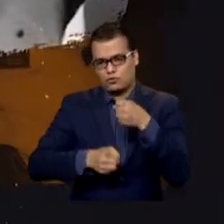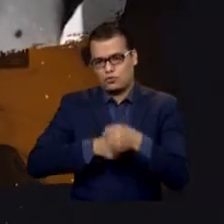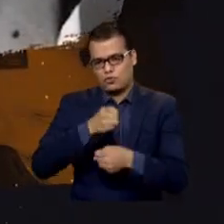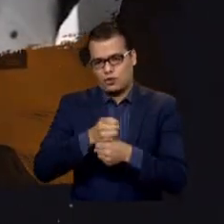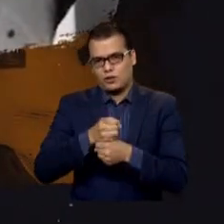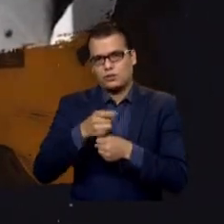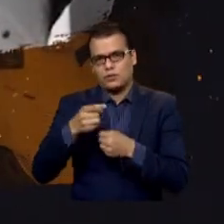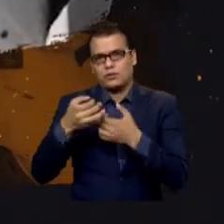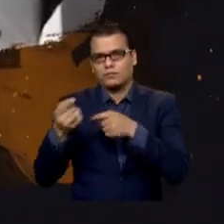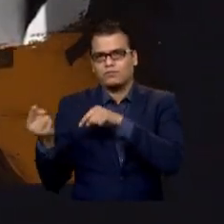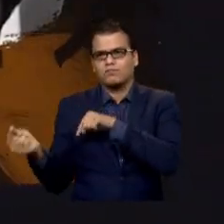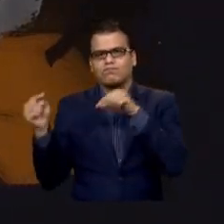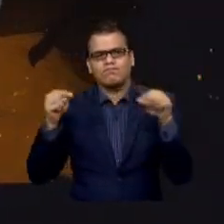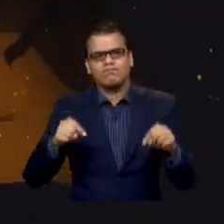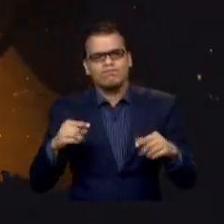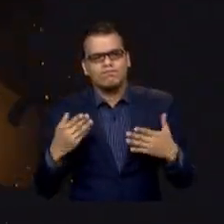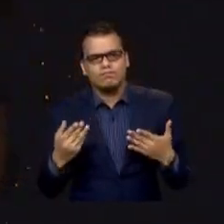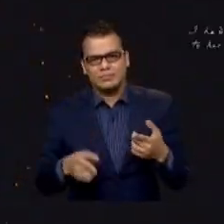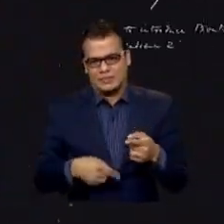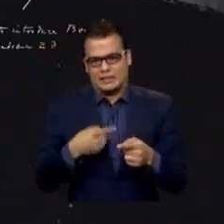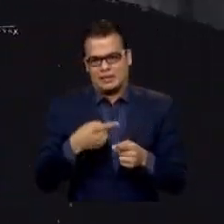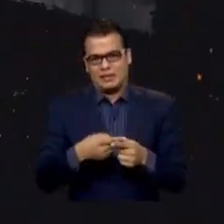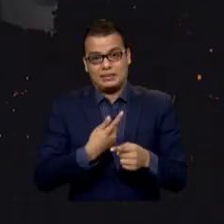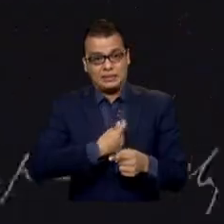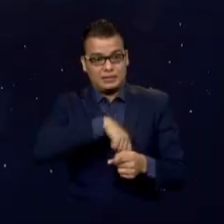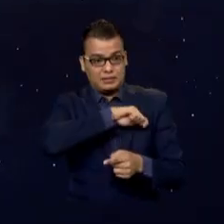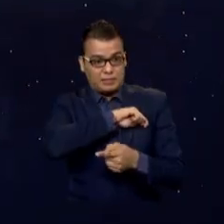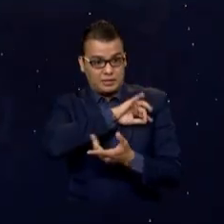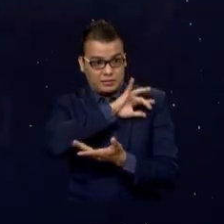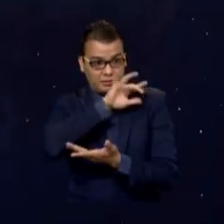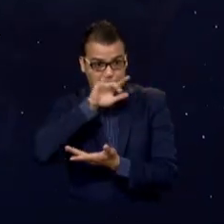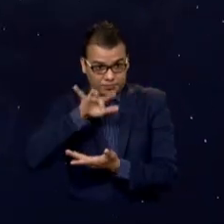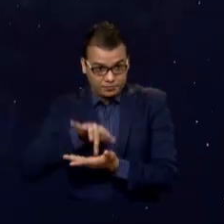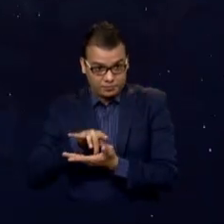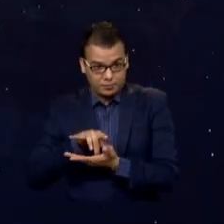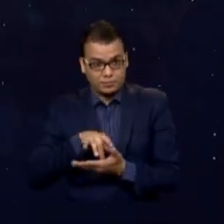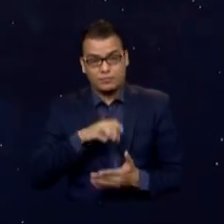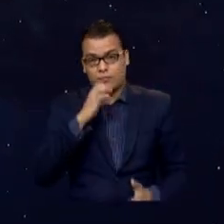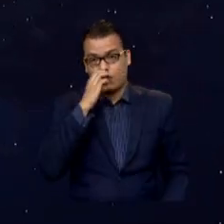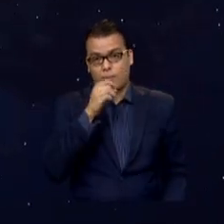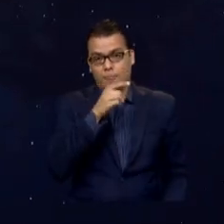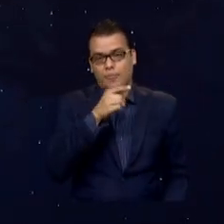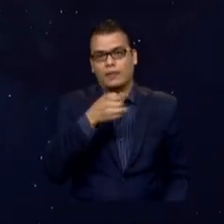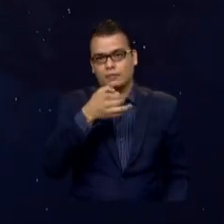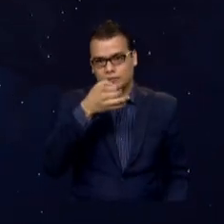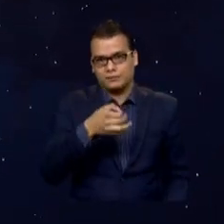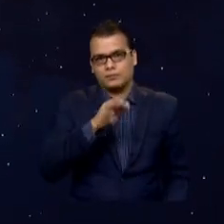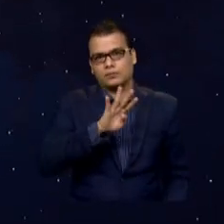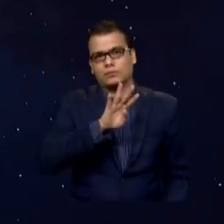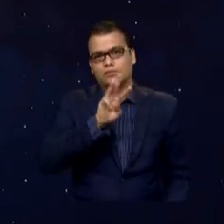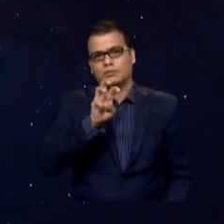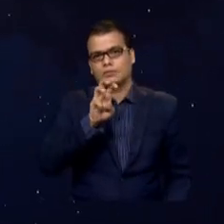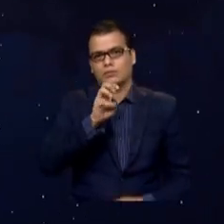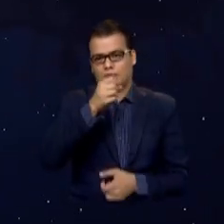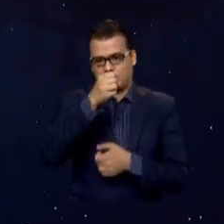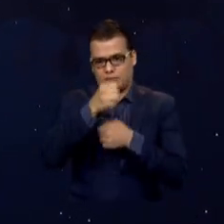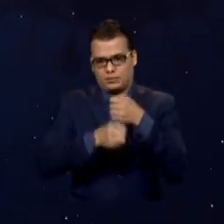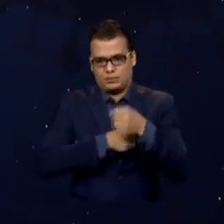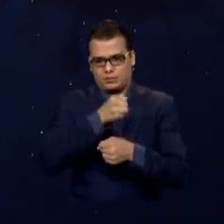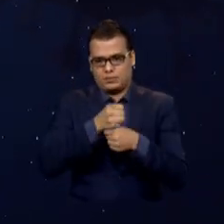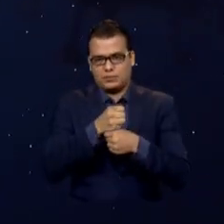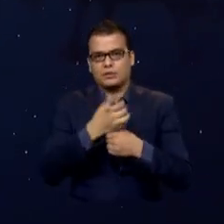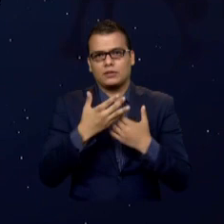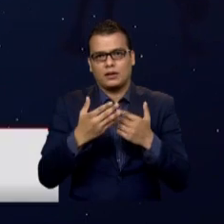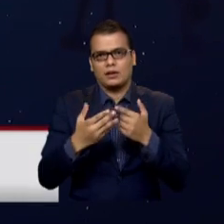edad quien llegó a la ciudad de un viaje procedente de España. Se trata de un masculino de 48 años de edad